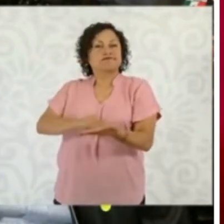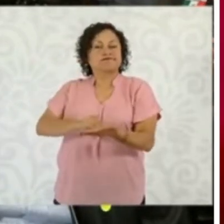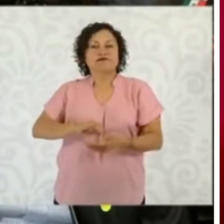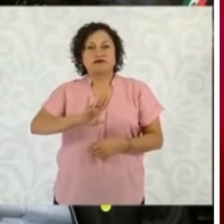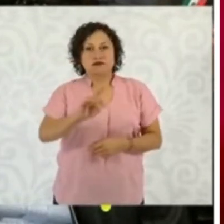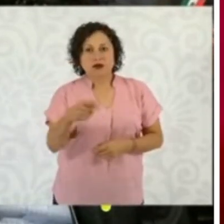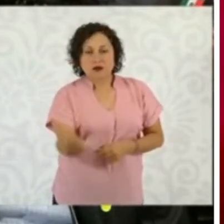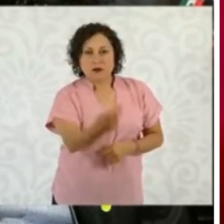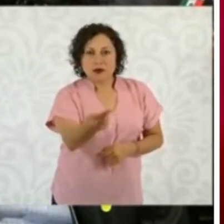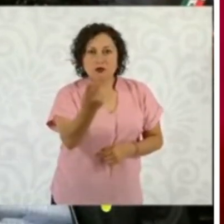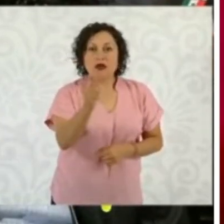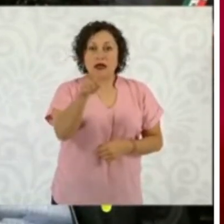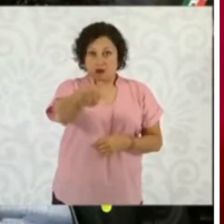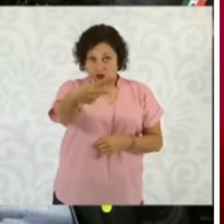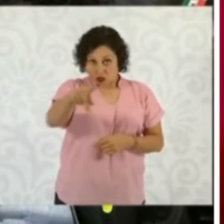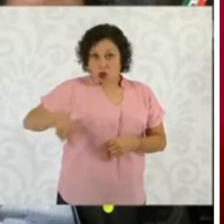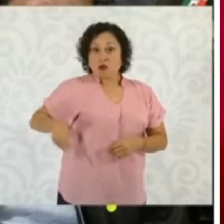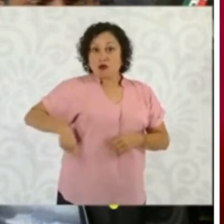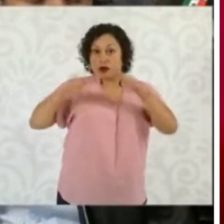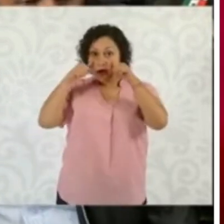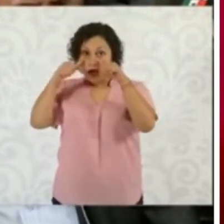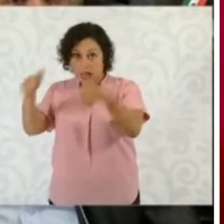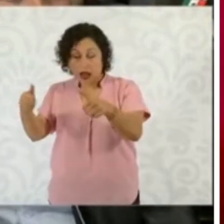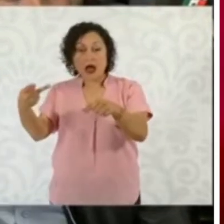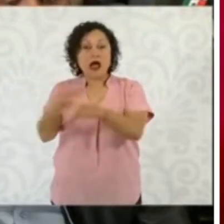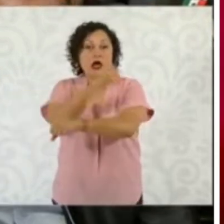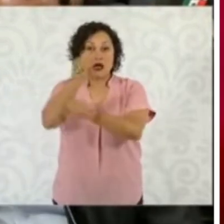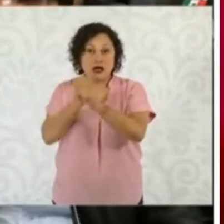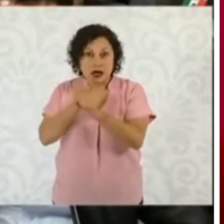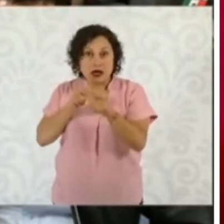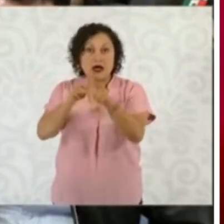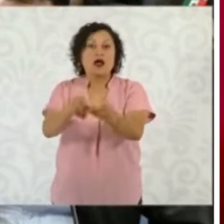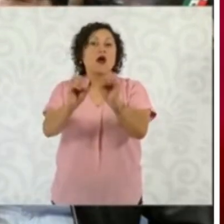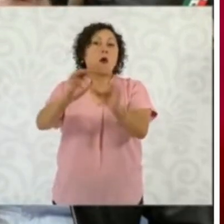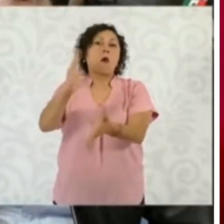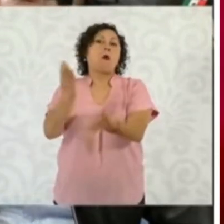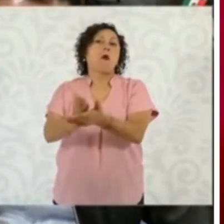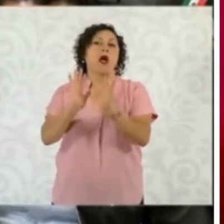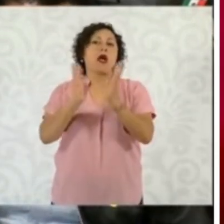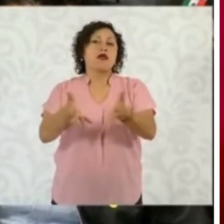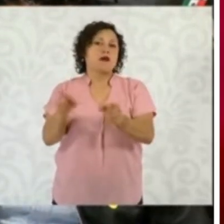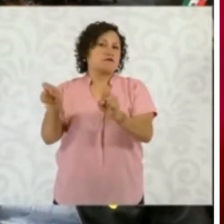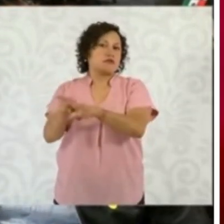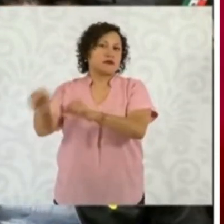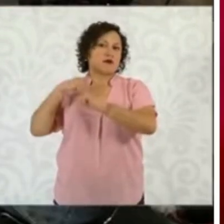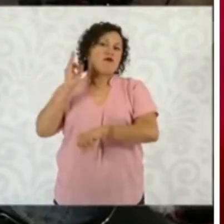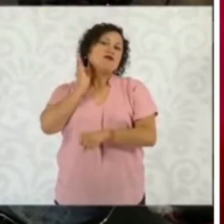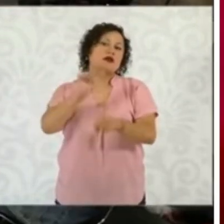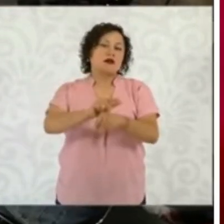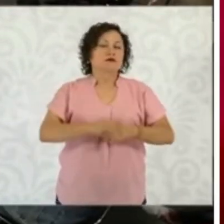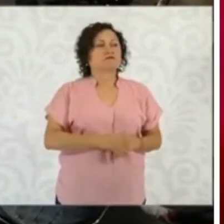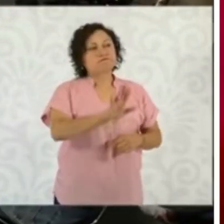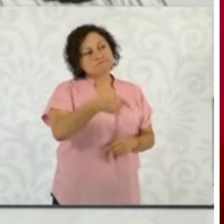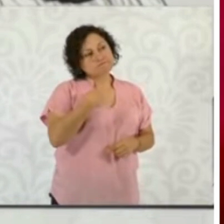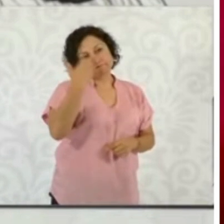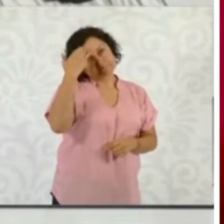si en esta ocasión o en este gobierno se pudiera dar seguimiento en el caso o solamente se va a quedar con el proceso como lo está llevando incluso la Fiscalía en torno al tema. No conozco el caso, le